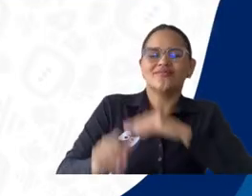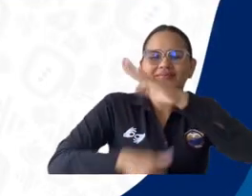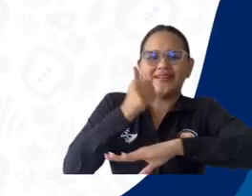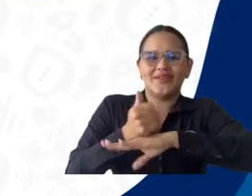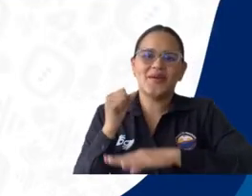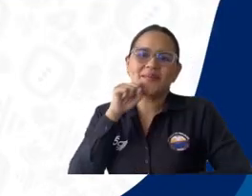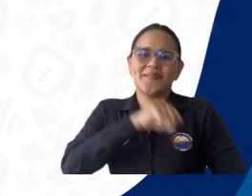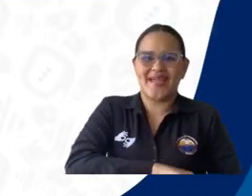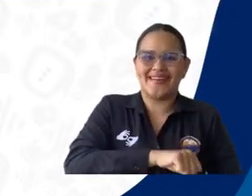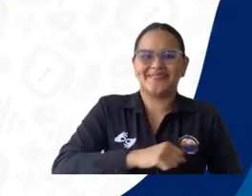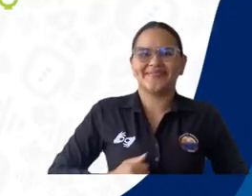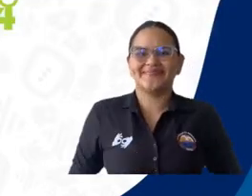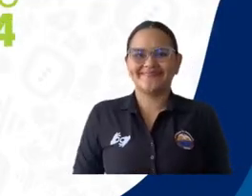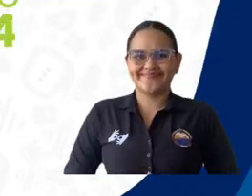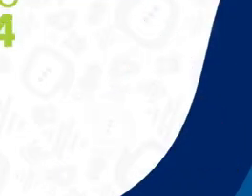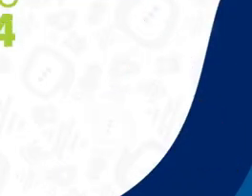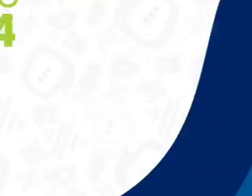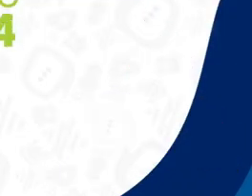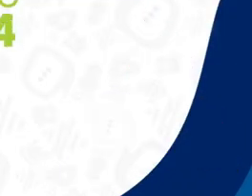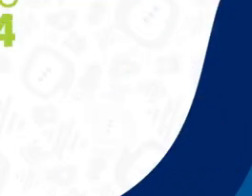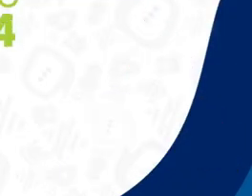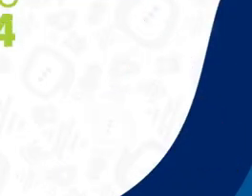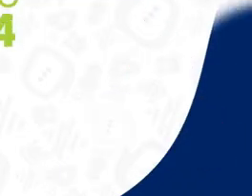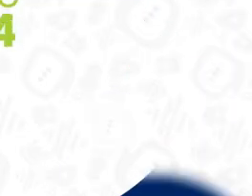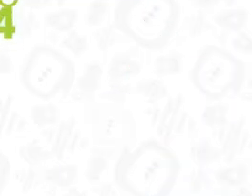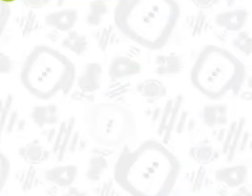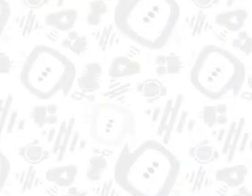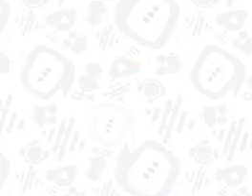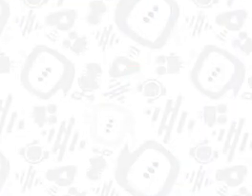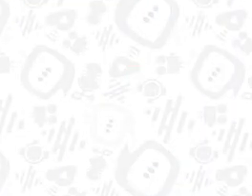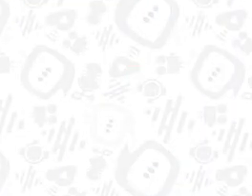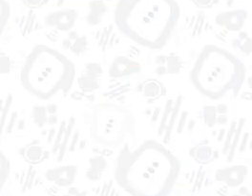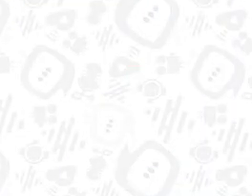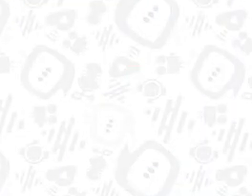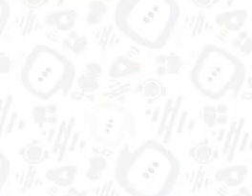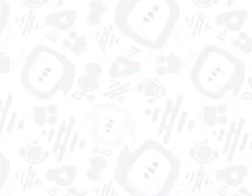Vera Salazar. Universidad del Magdalena, aún más incluyente e innovadora.